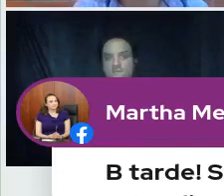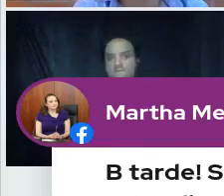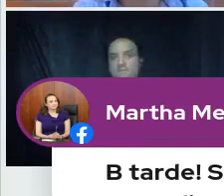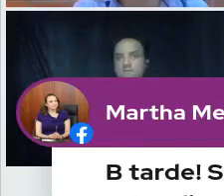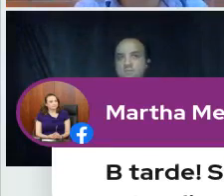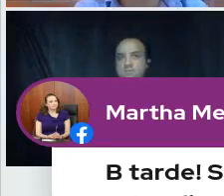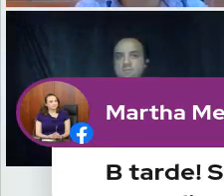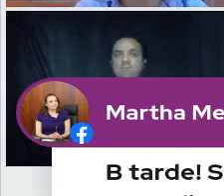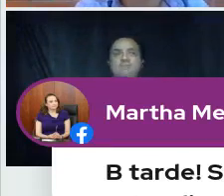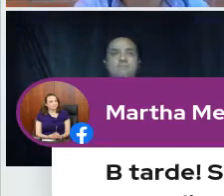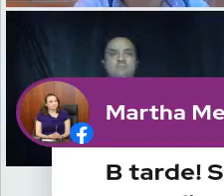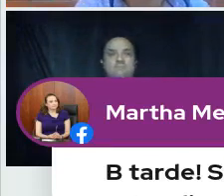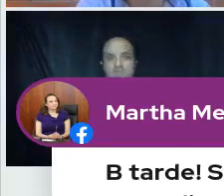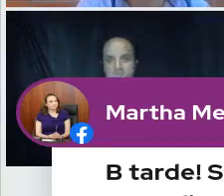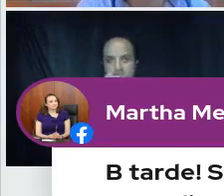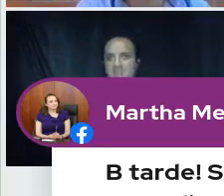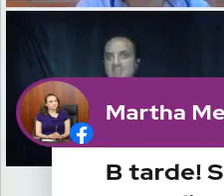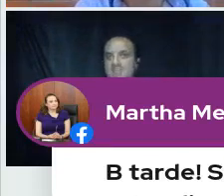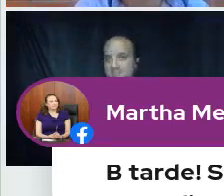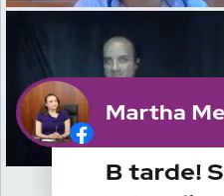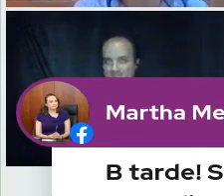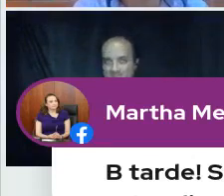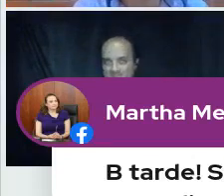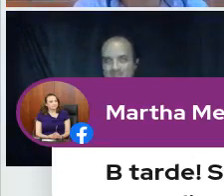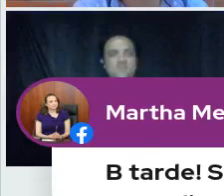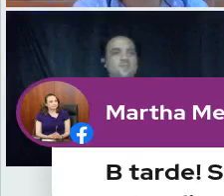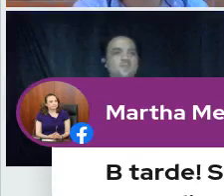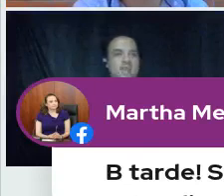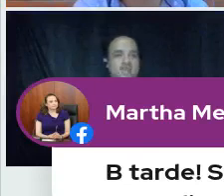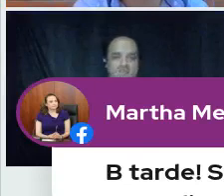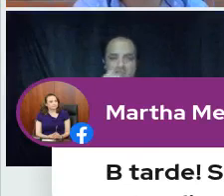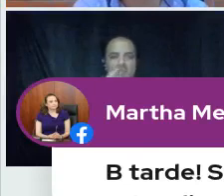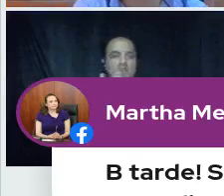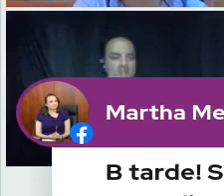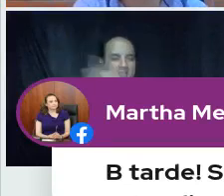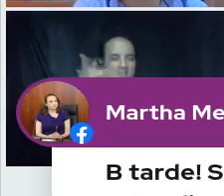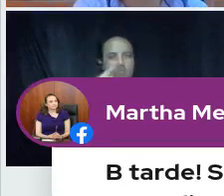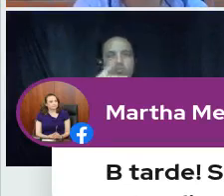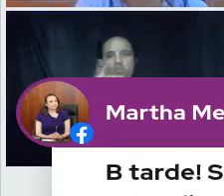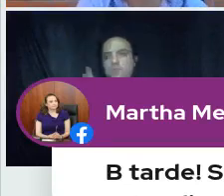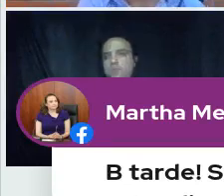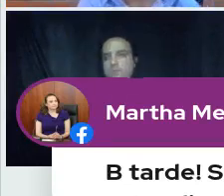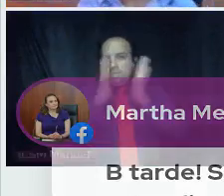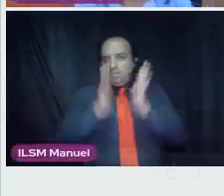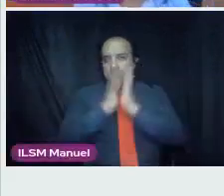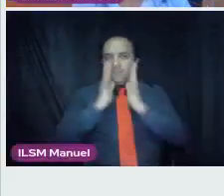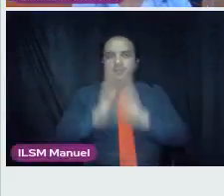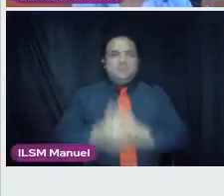dejo su saludo y, como comentamos previo, el agradecimiento por esta colaboración.